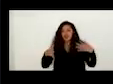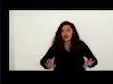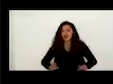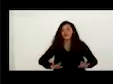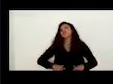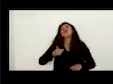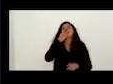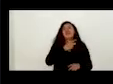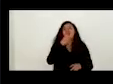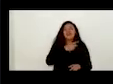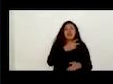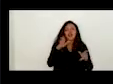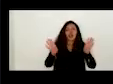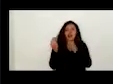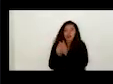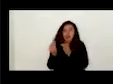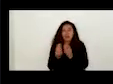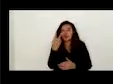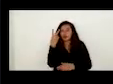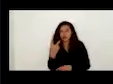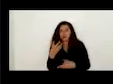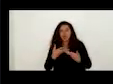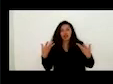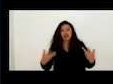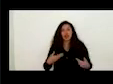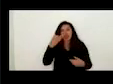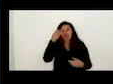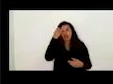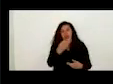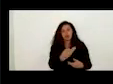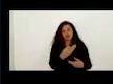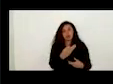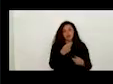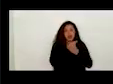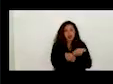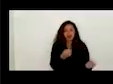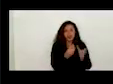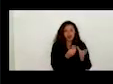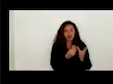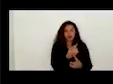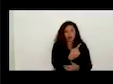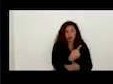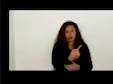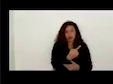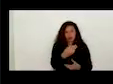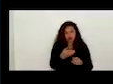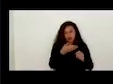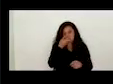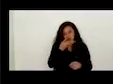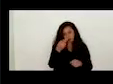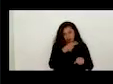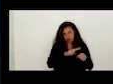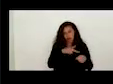Diferente a la tipo 1, que normalmente se da en edad pediátrica. Diabetes tipo 2 por la gran